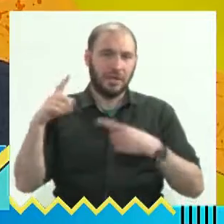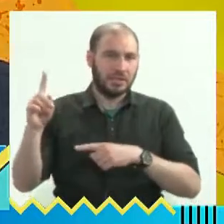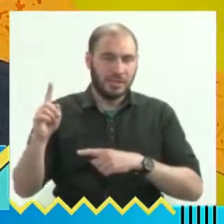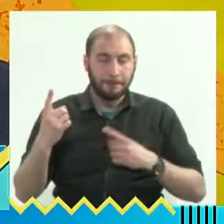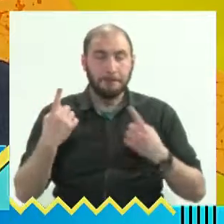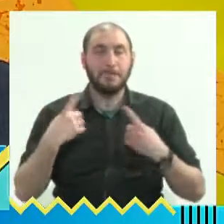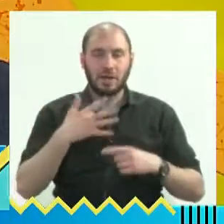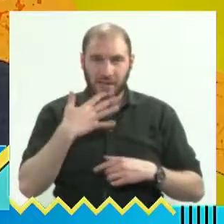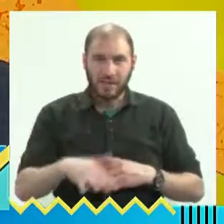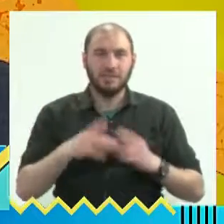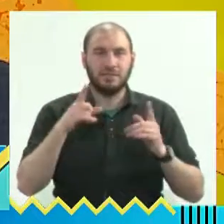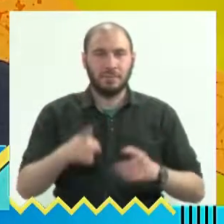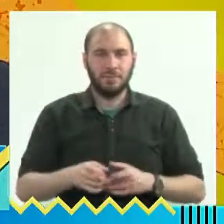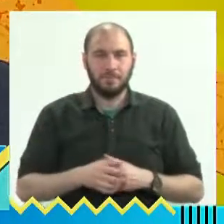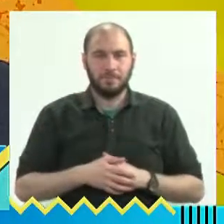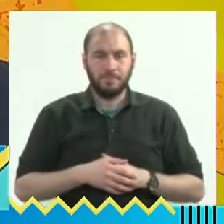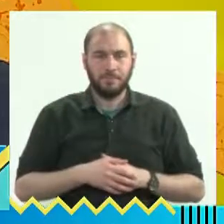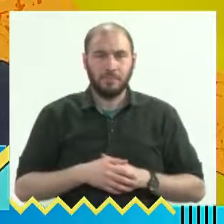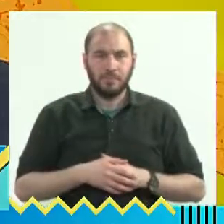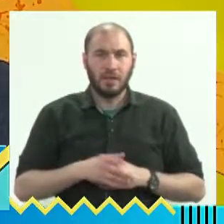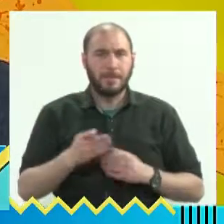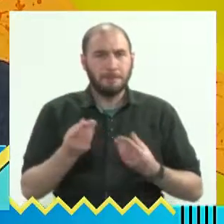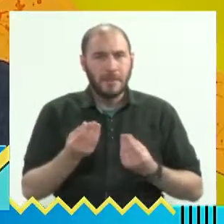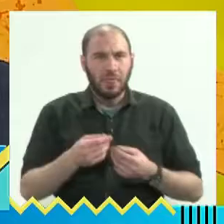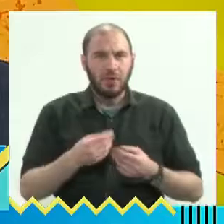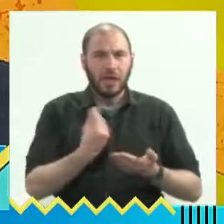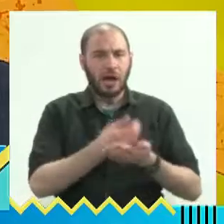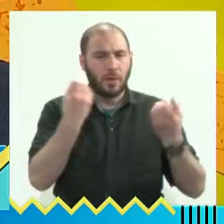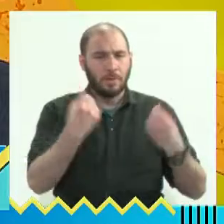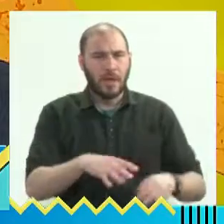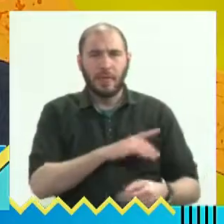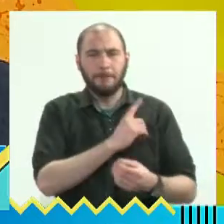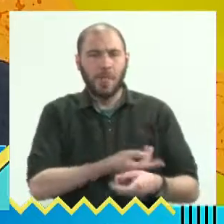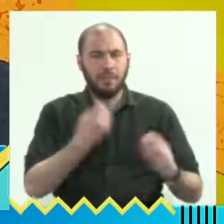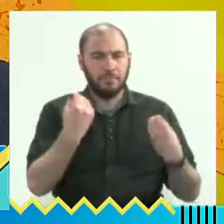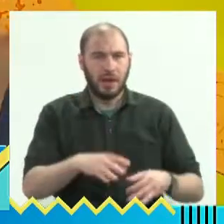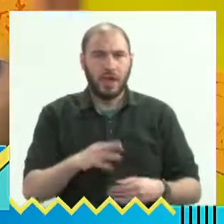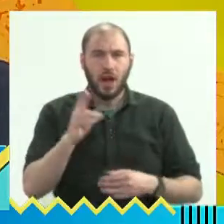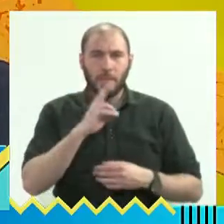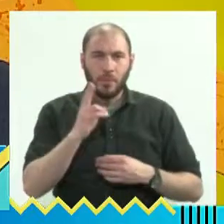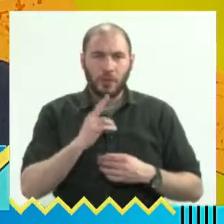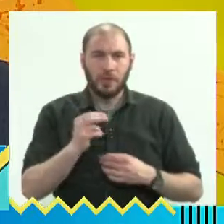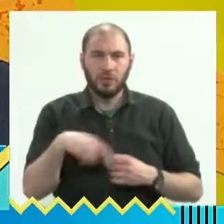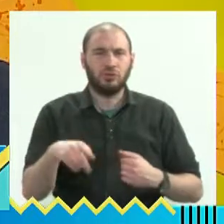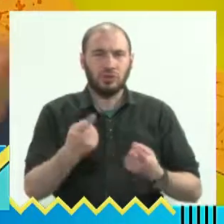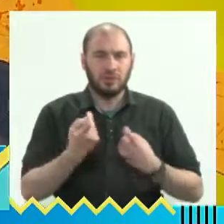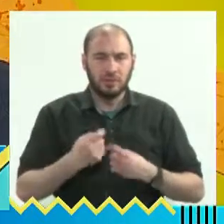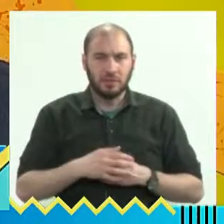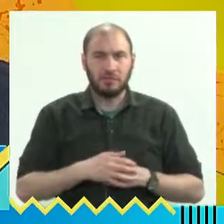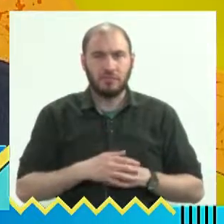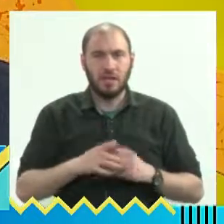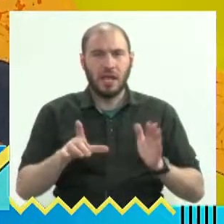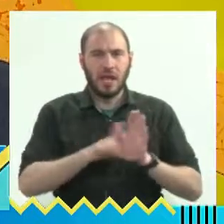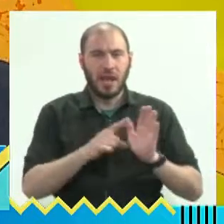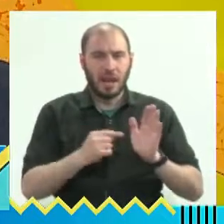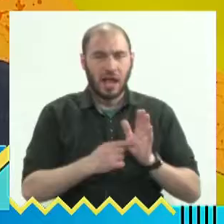pero sí entiendo que también es el miedo de perder un lugar de poder. Digo, que las mujeres necesitemos una